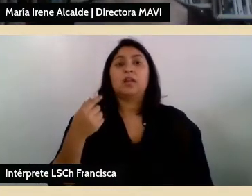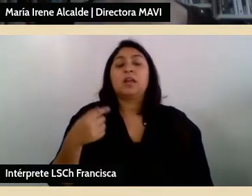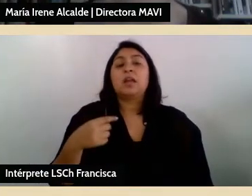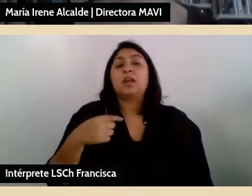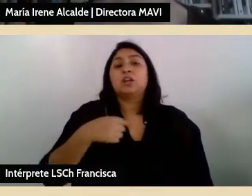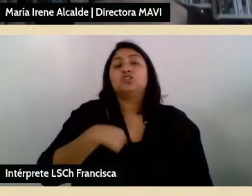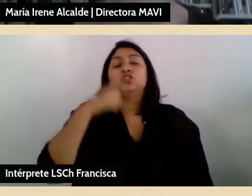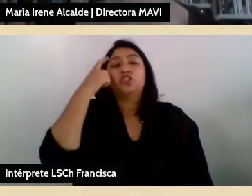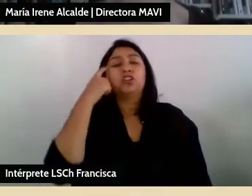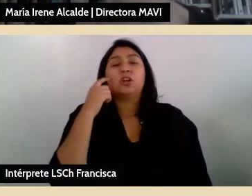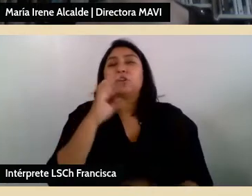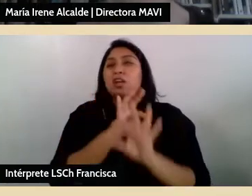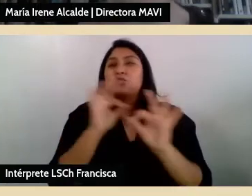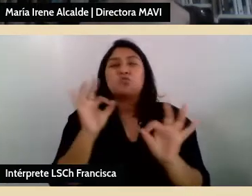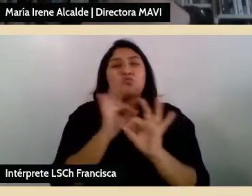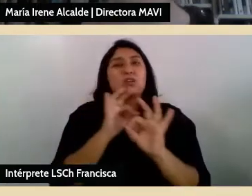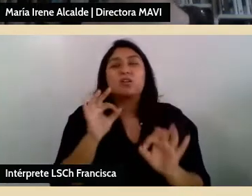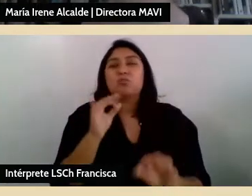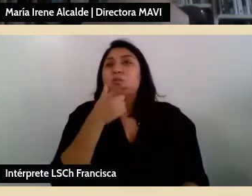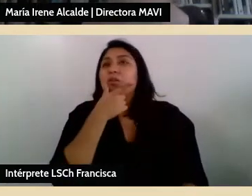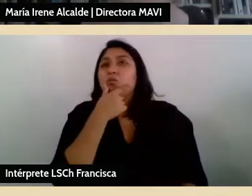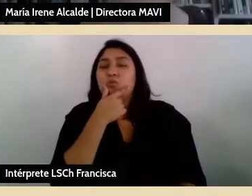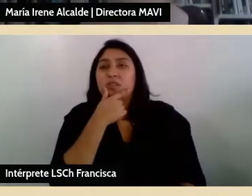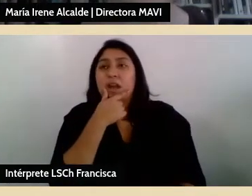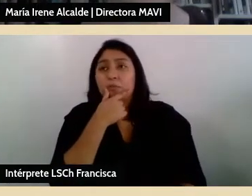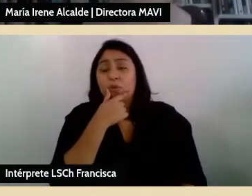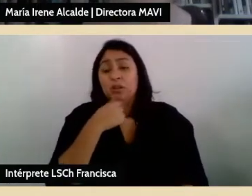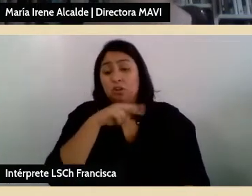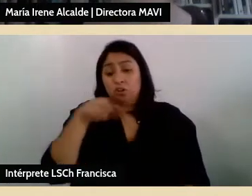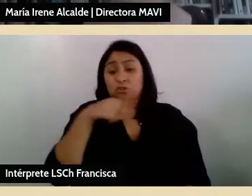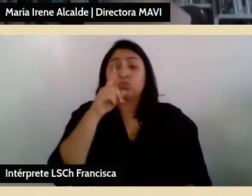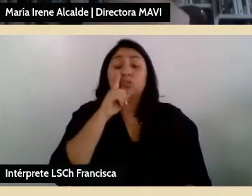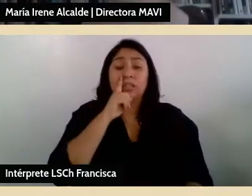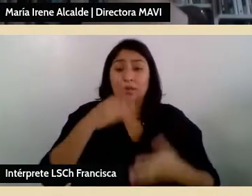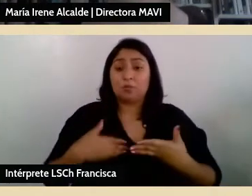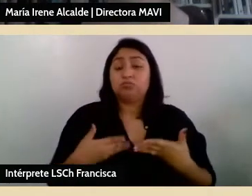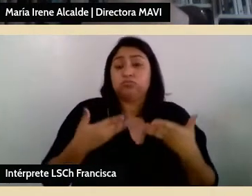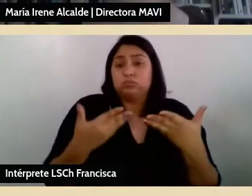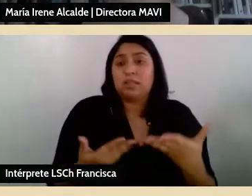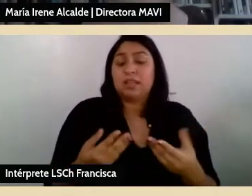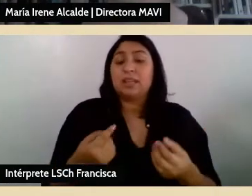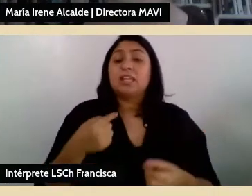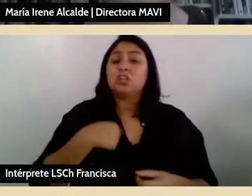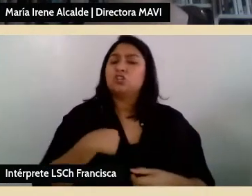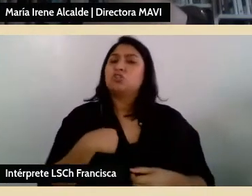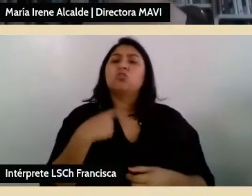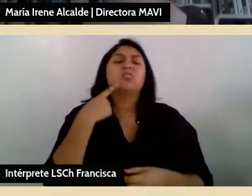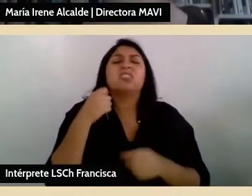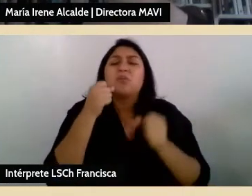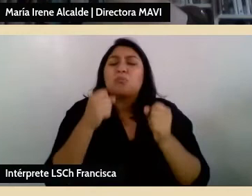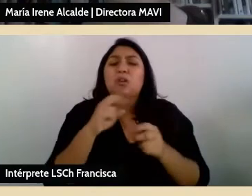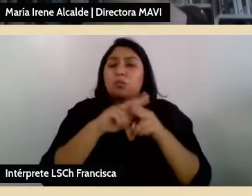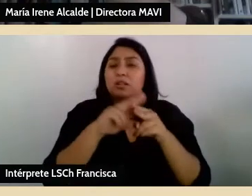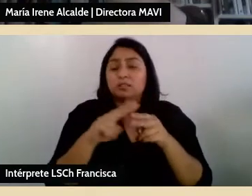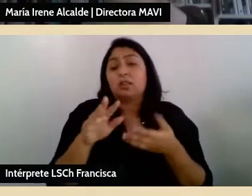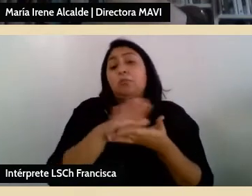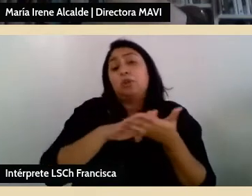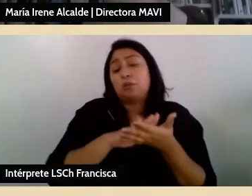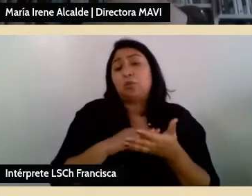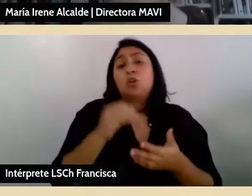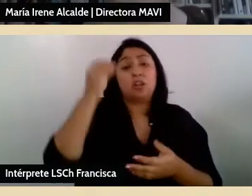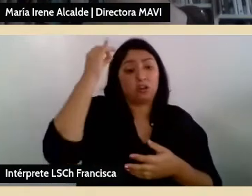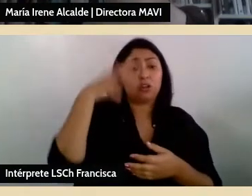lo dudamos y cada uno dijo, ¿qué puedo hacer yo? Los que no nos manejábamos en un área, nos manejábamos en la otra, los que